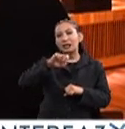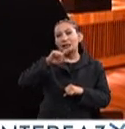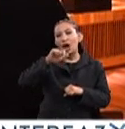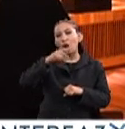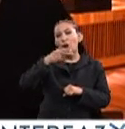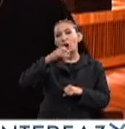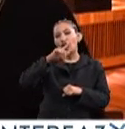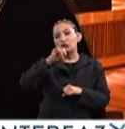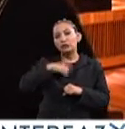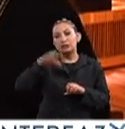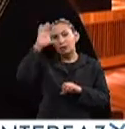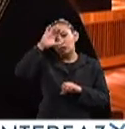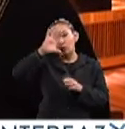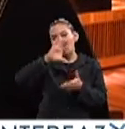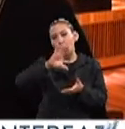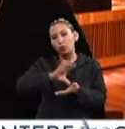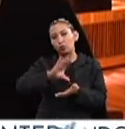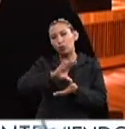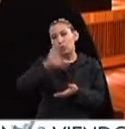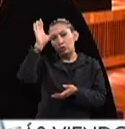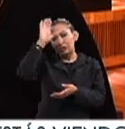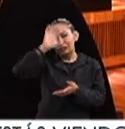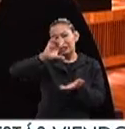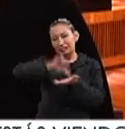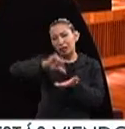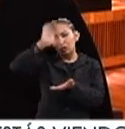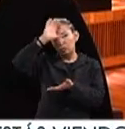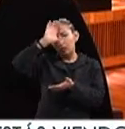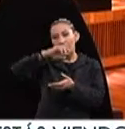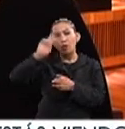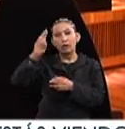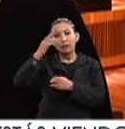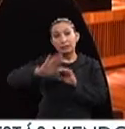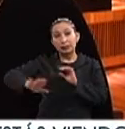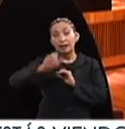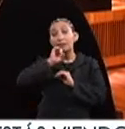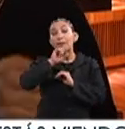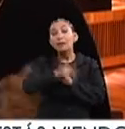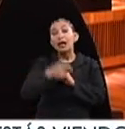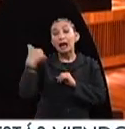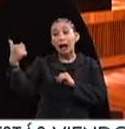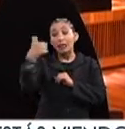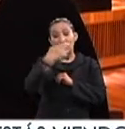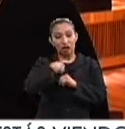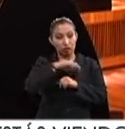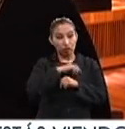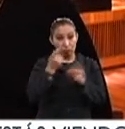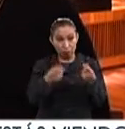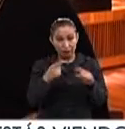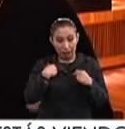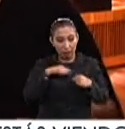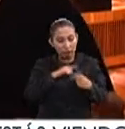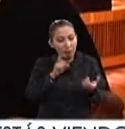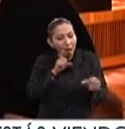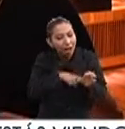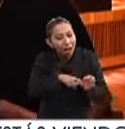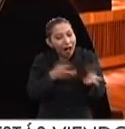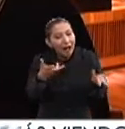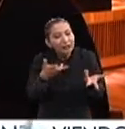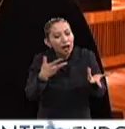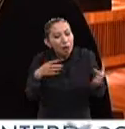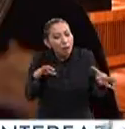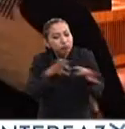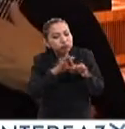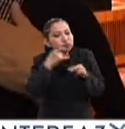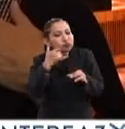del Centro Cultural Universitario de la UNAM. Y bueno, lo que significa para cada uno de nosotros precisamente es como hacer